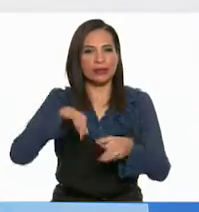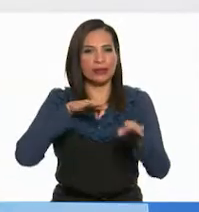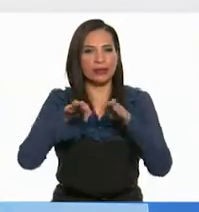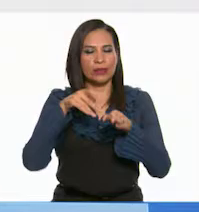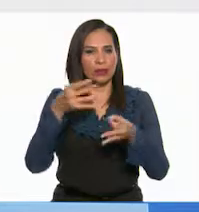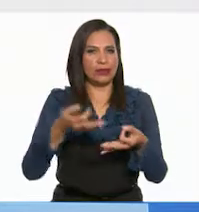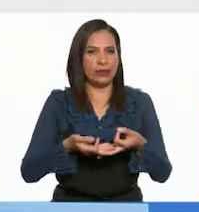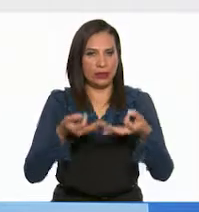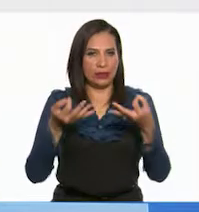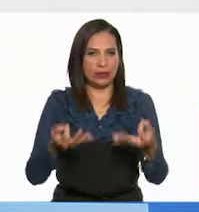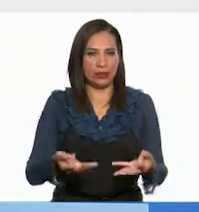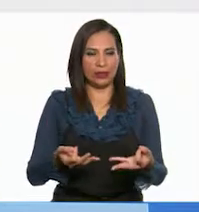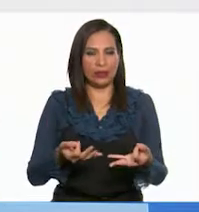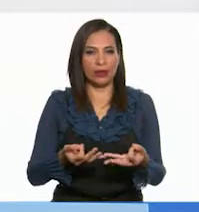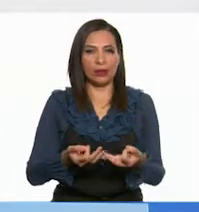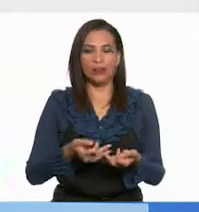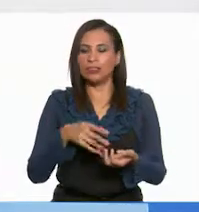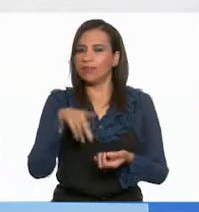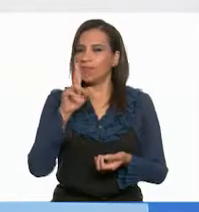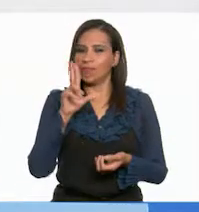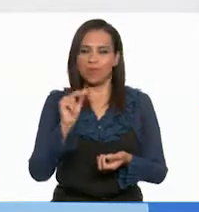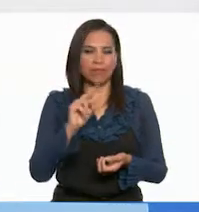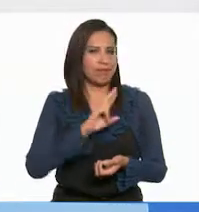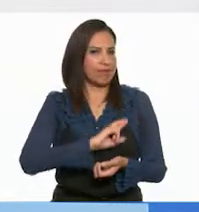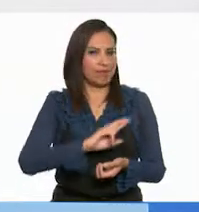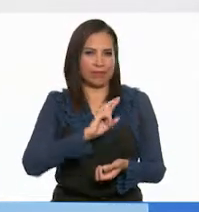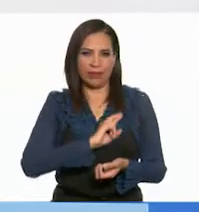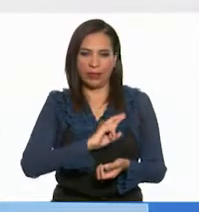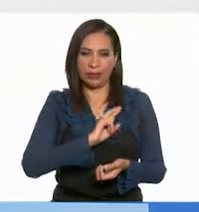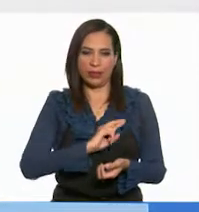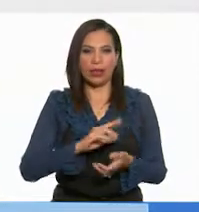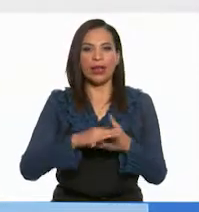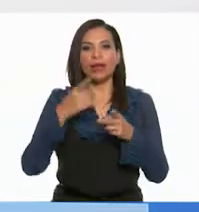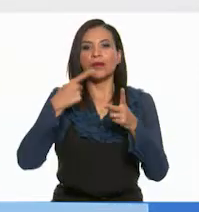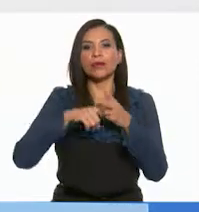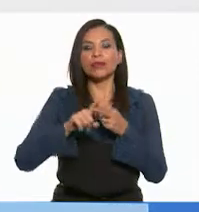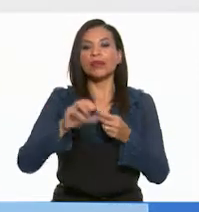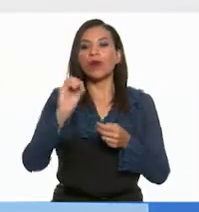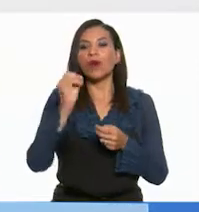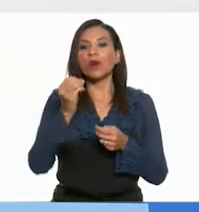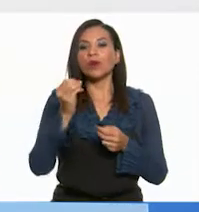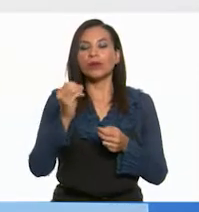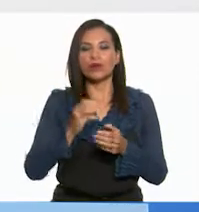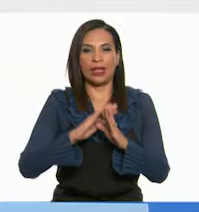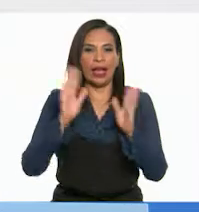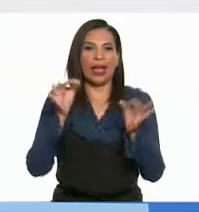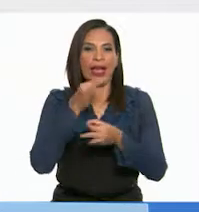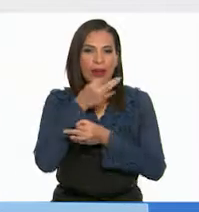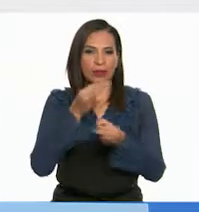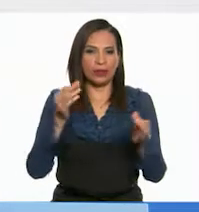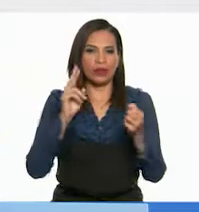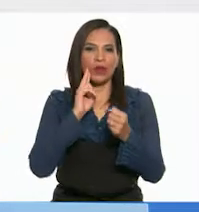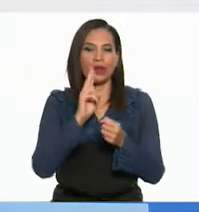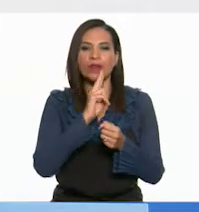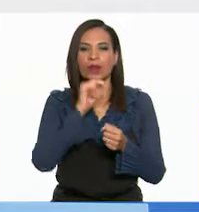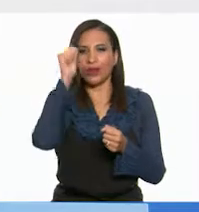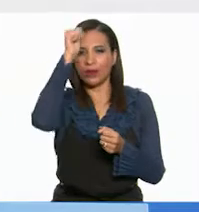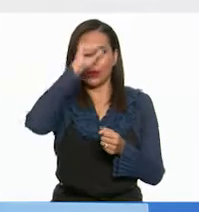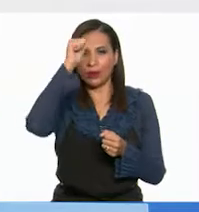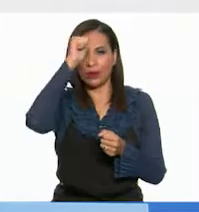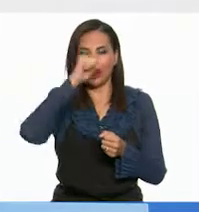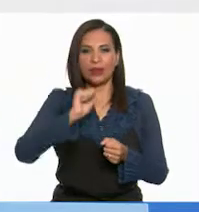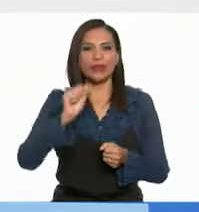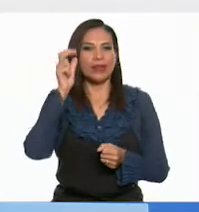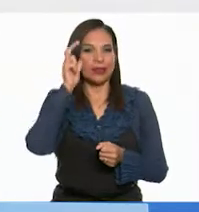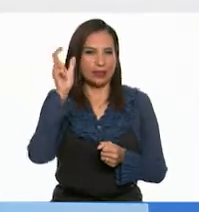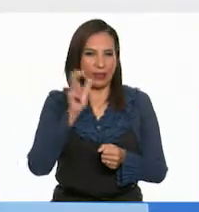sus tierras y no las rentaran. A principios de octubre llegó la noticia de que el cura Miguel